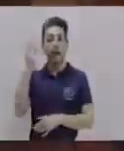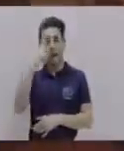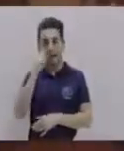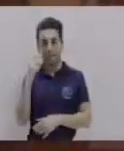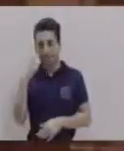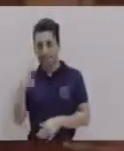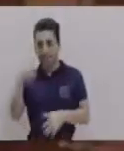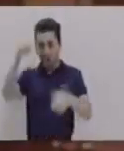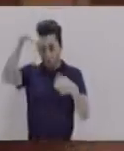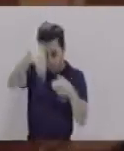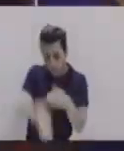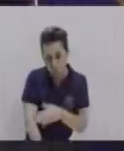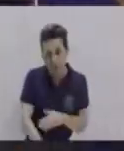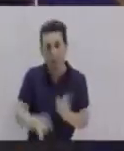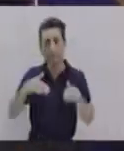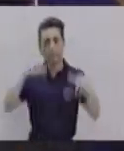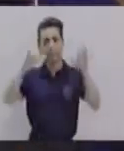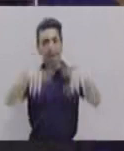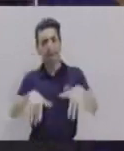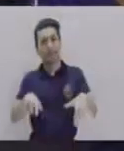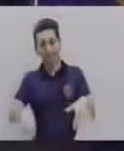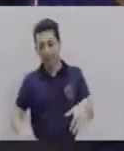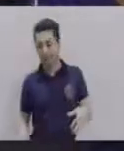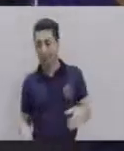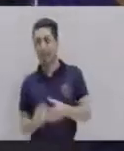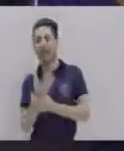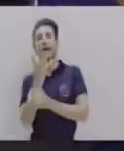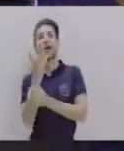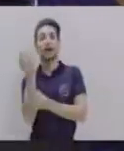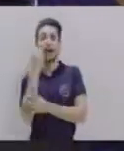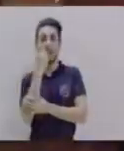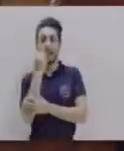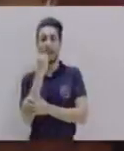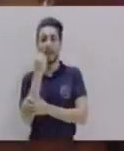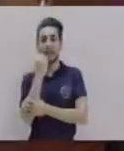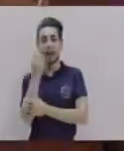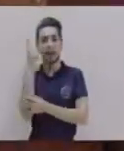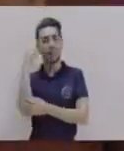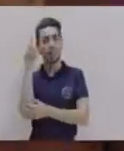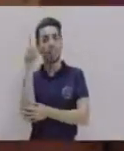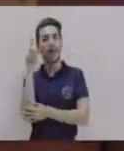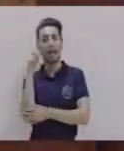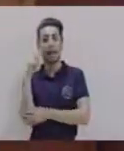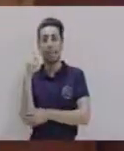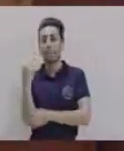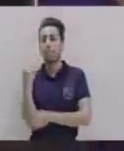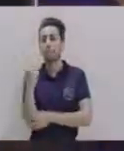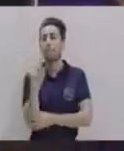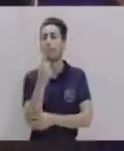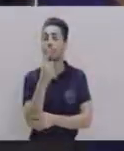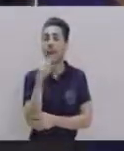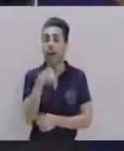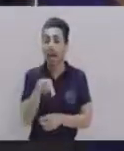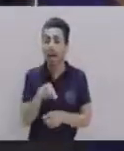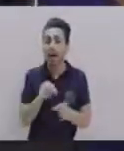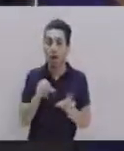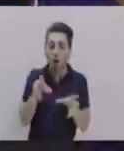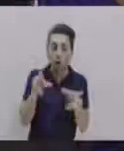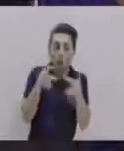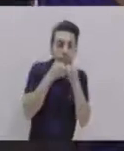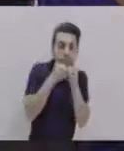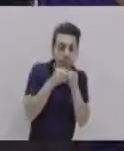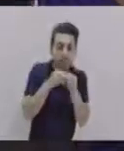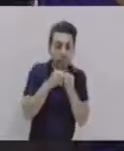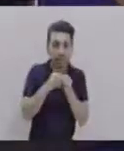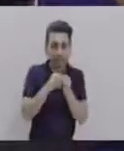estas? Están en el fondo del mar y son los que producen los alimentos para los primeros